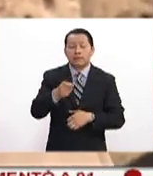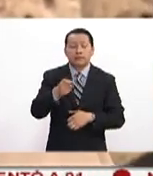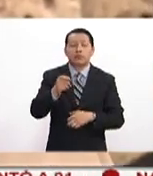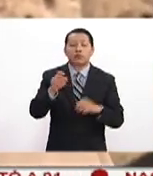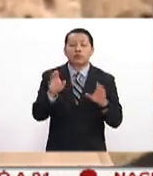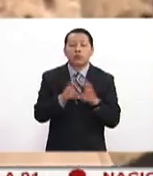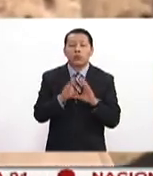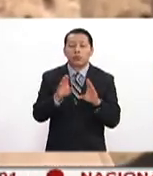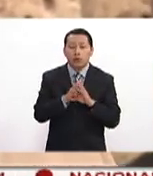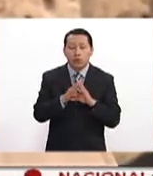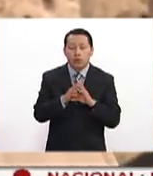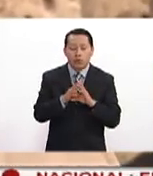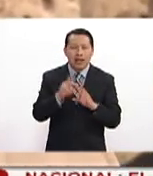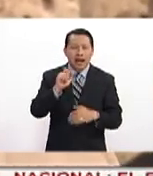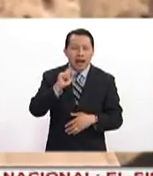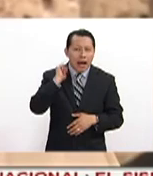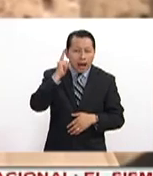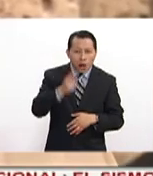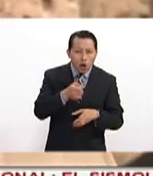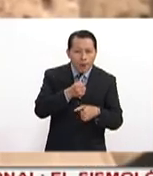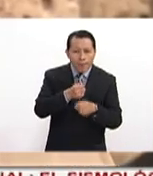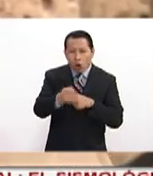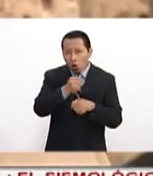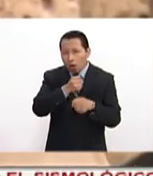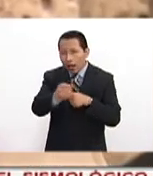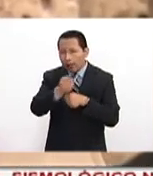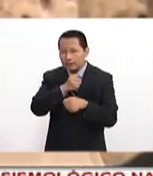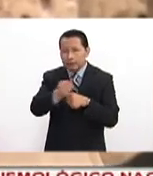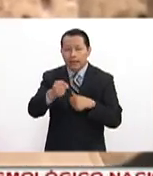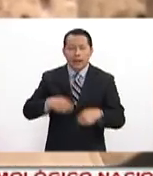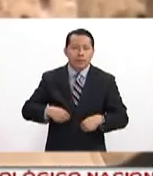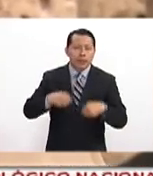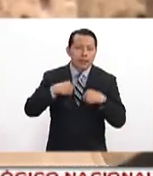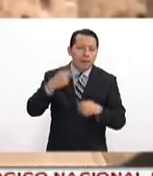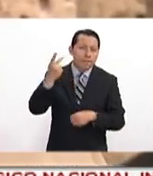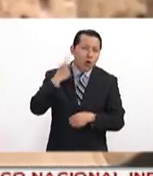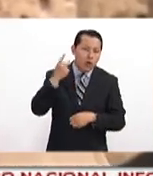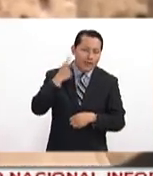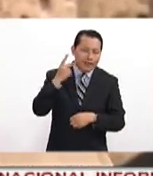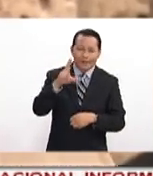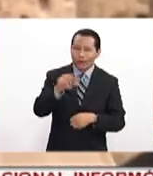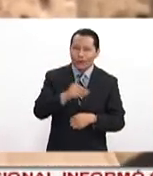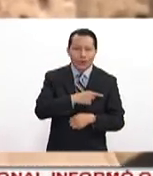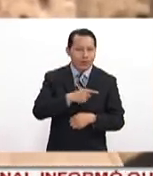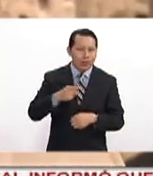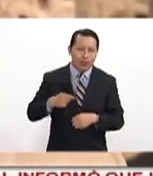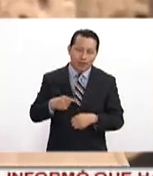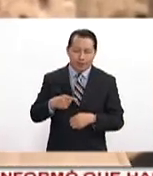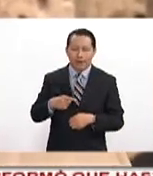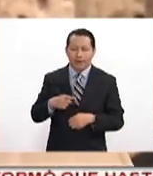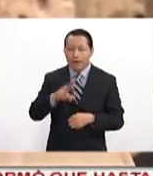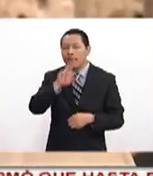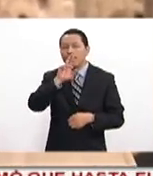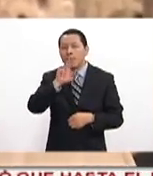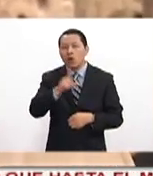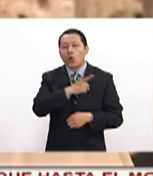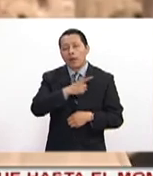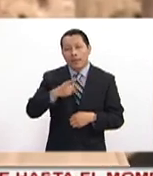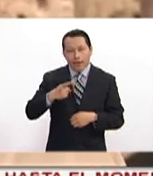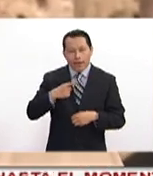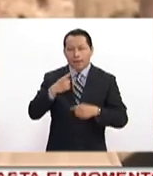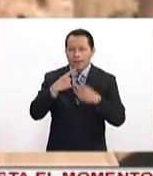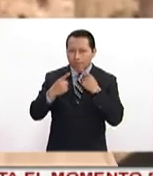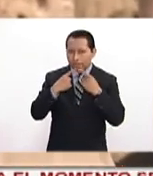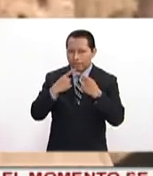rechace todo tipo de violencia en la vida política y se encuentre una solución a